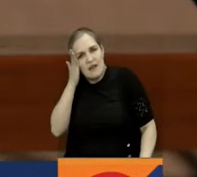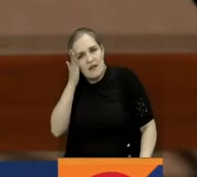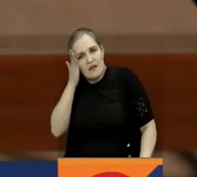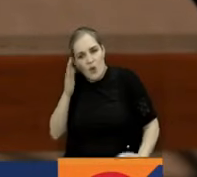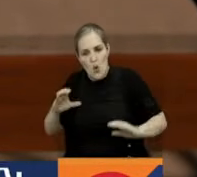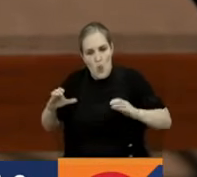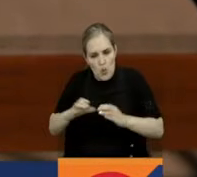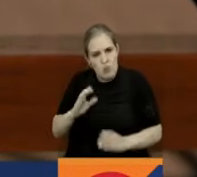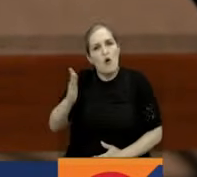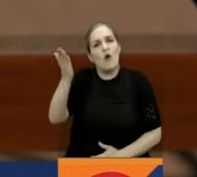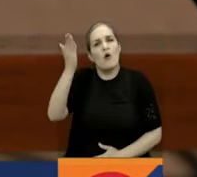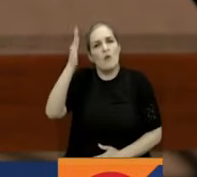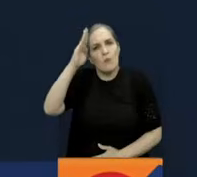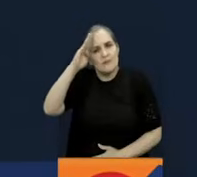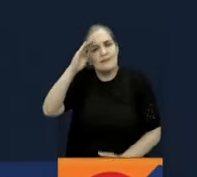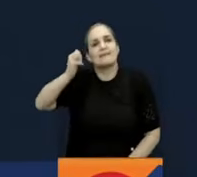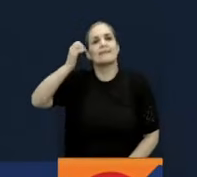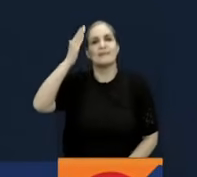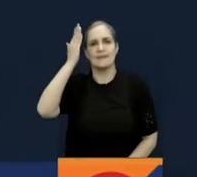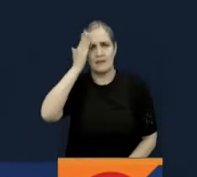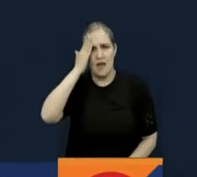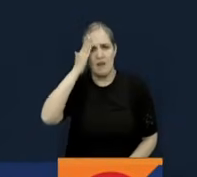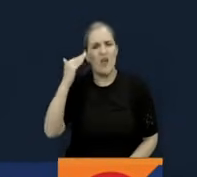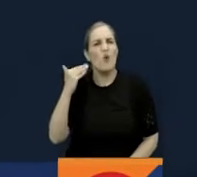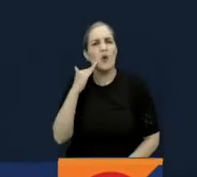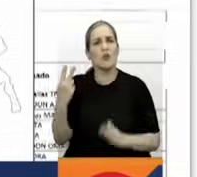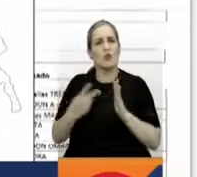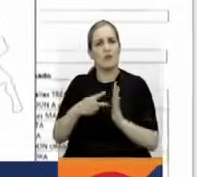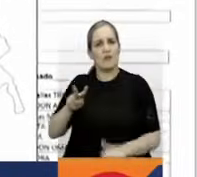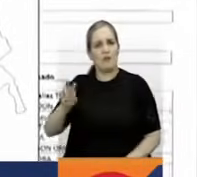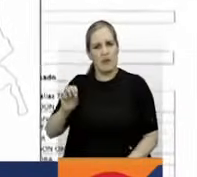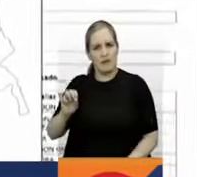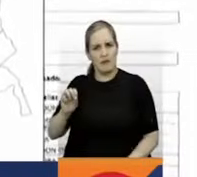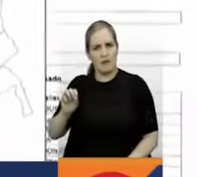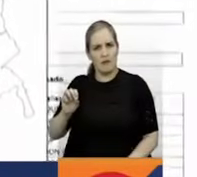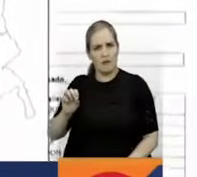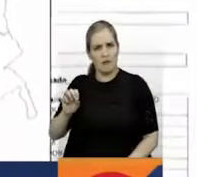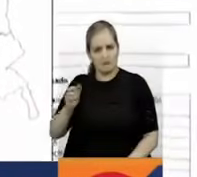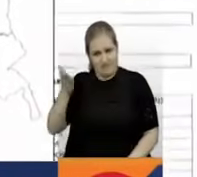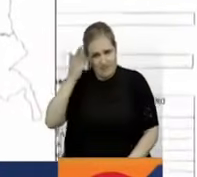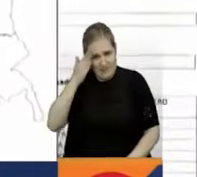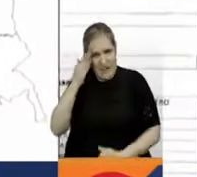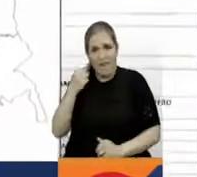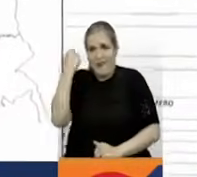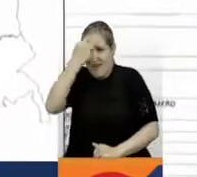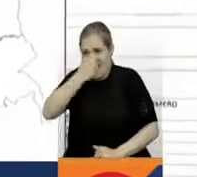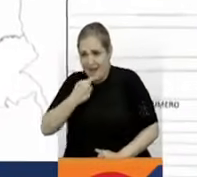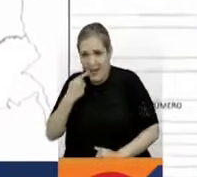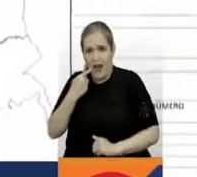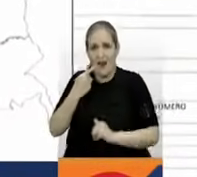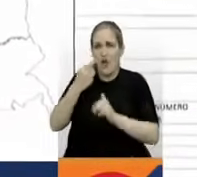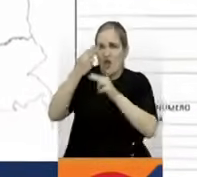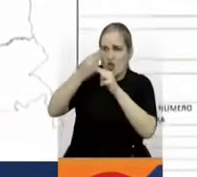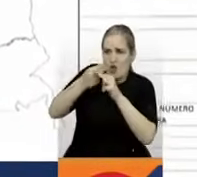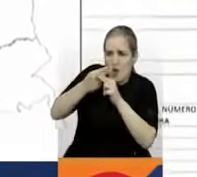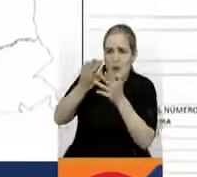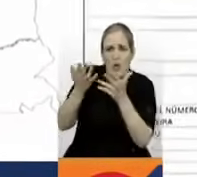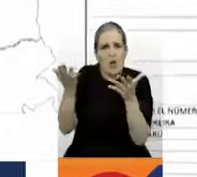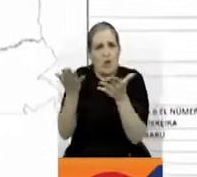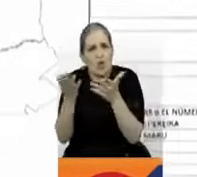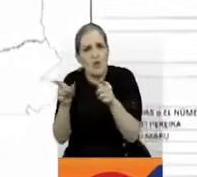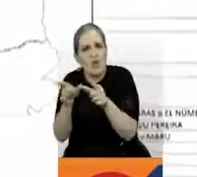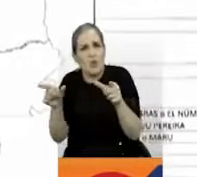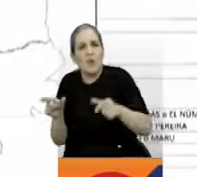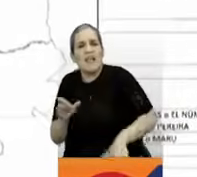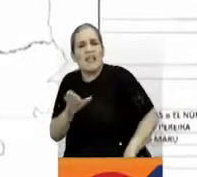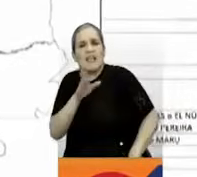de inteligencia del Estado desde el año 2020, a un nivel de detalle que sabían sus estructuras, número de